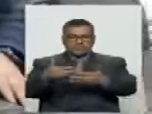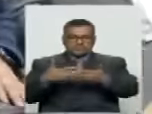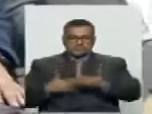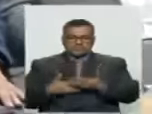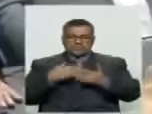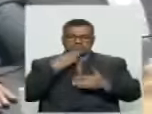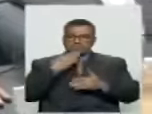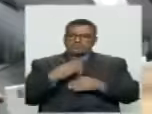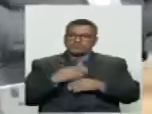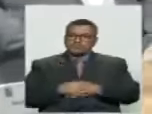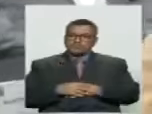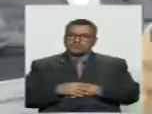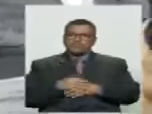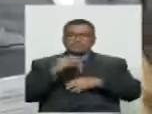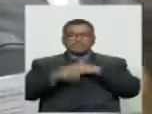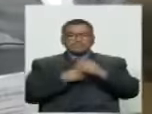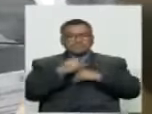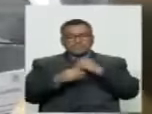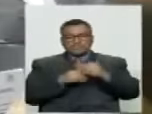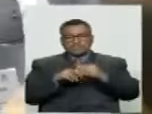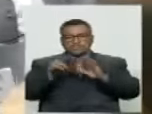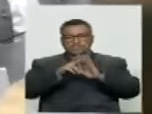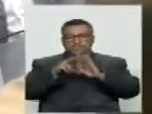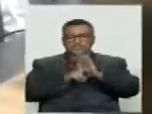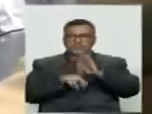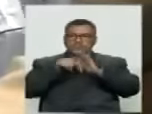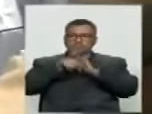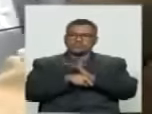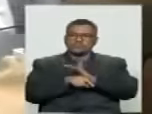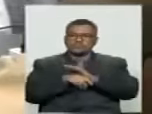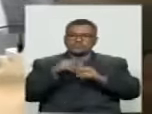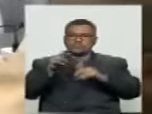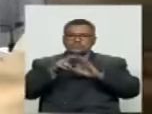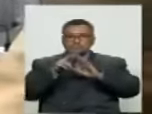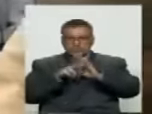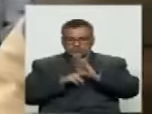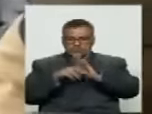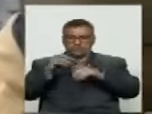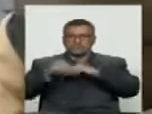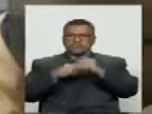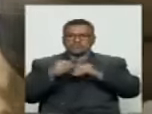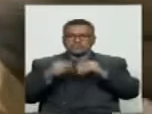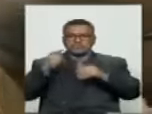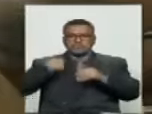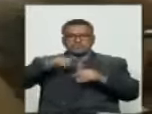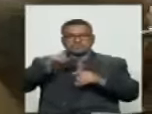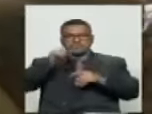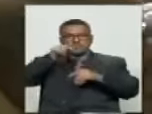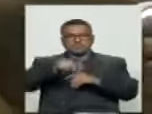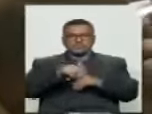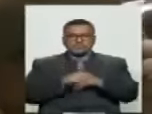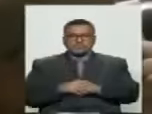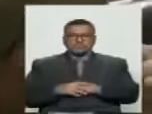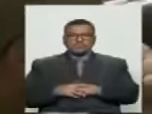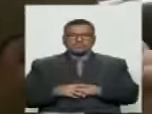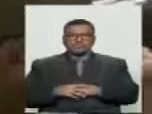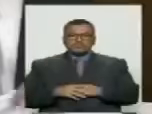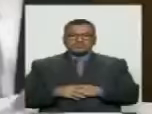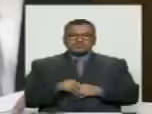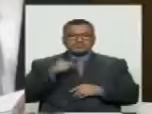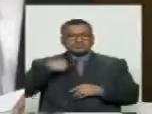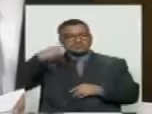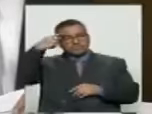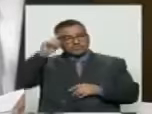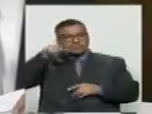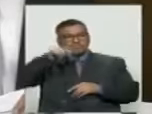la solicitud, de conformidad con los reglamentos, resoluciones y providencias que se adopten a tal efecto. En caso